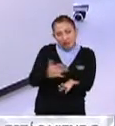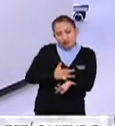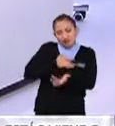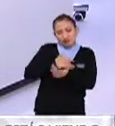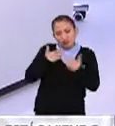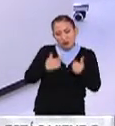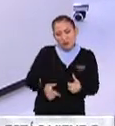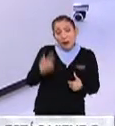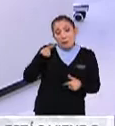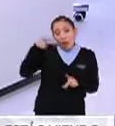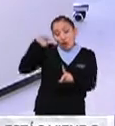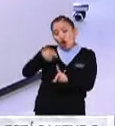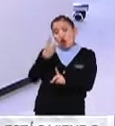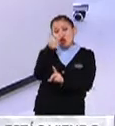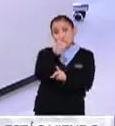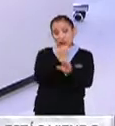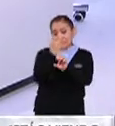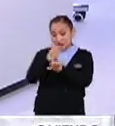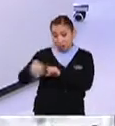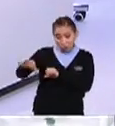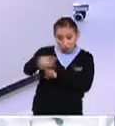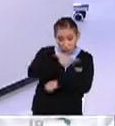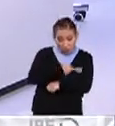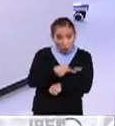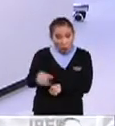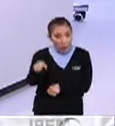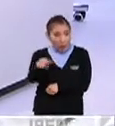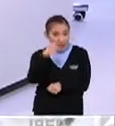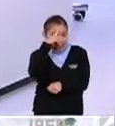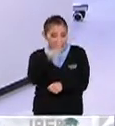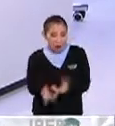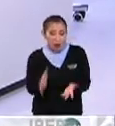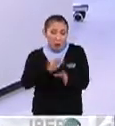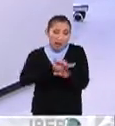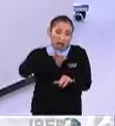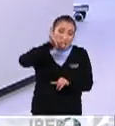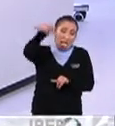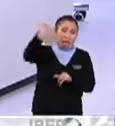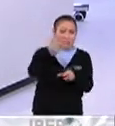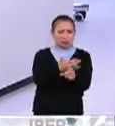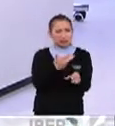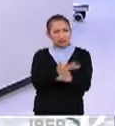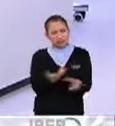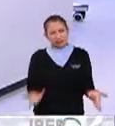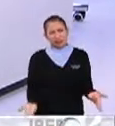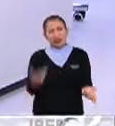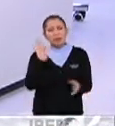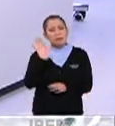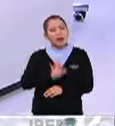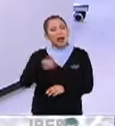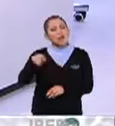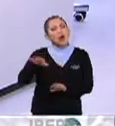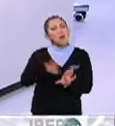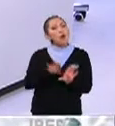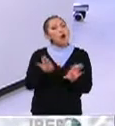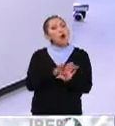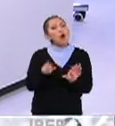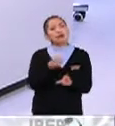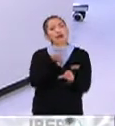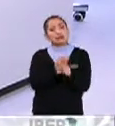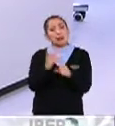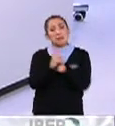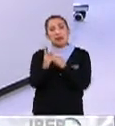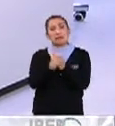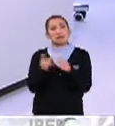hecho de concentrarlo en los 2 estados más pobres de la República Mexicana y más lejanos de Estados Unidos, parece más bien una especie de tercer